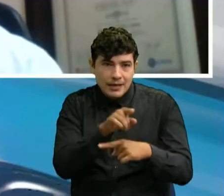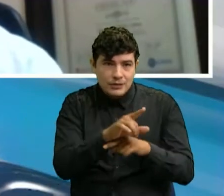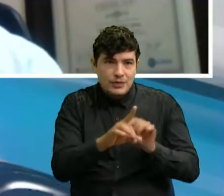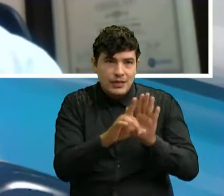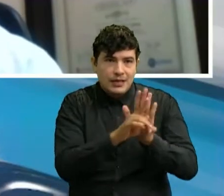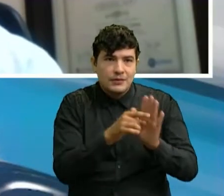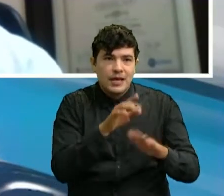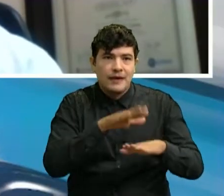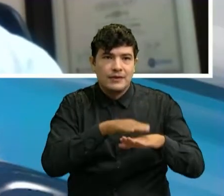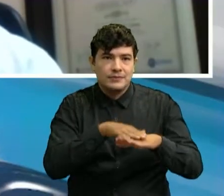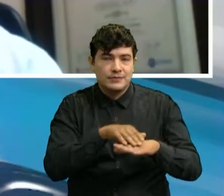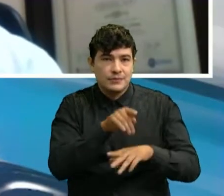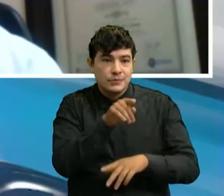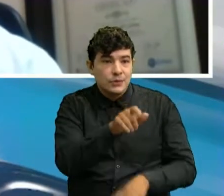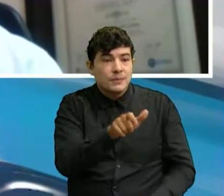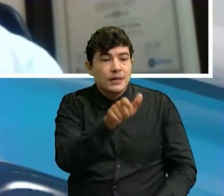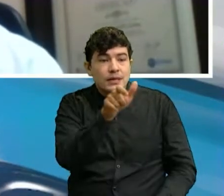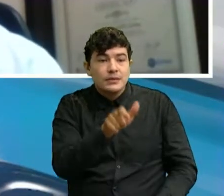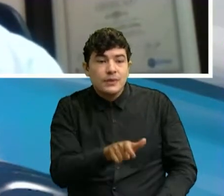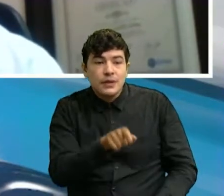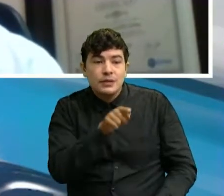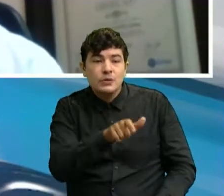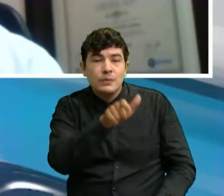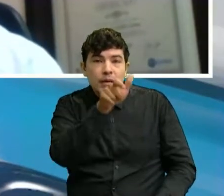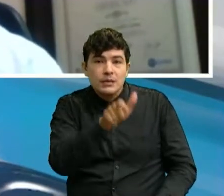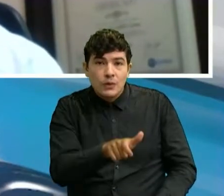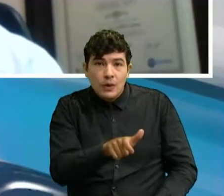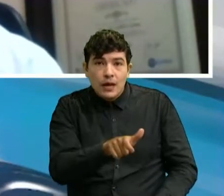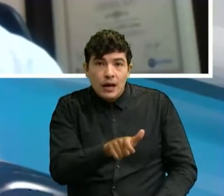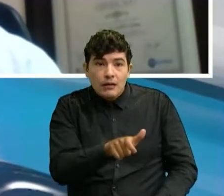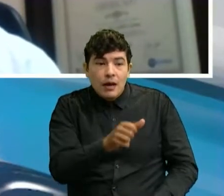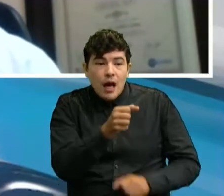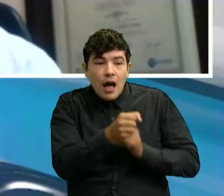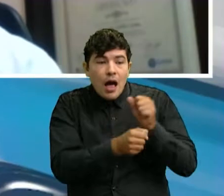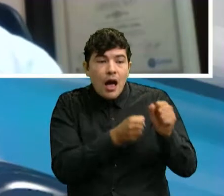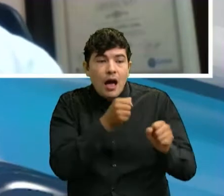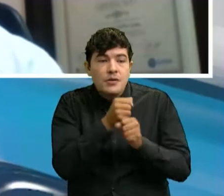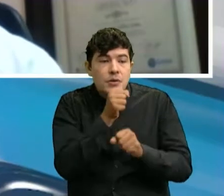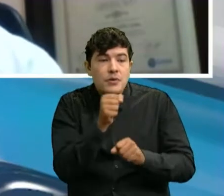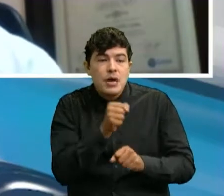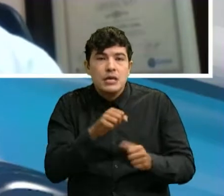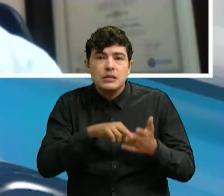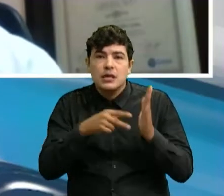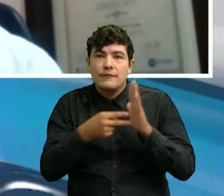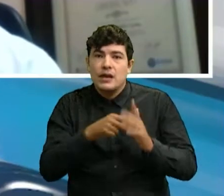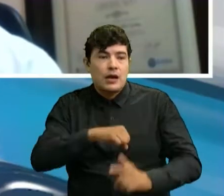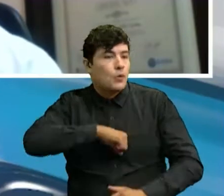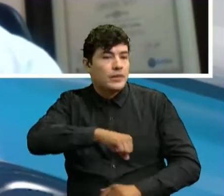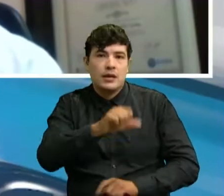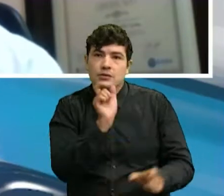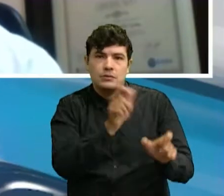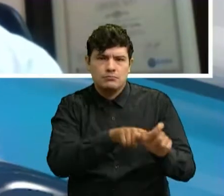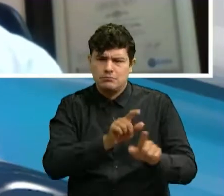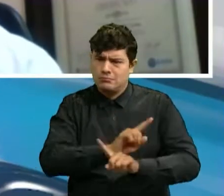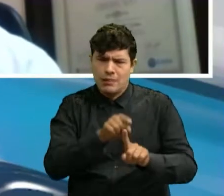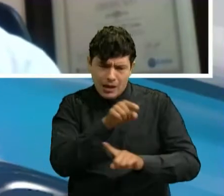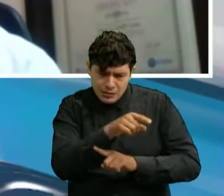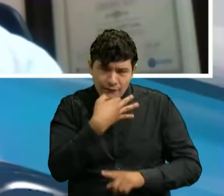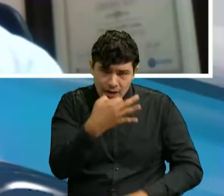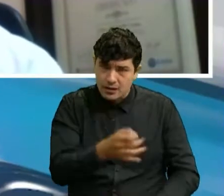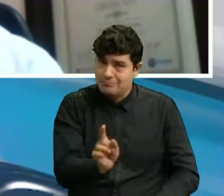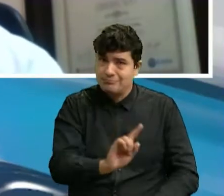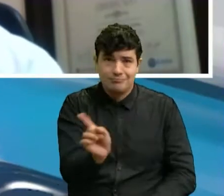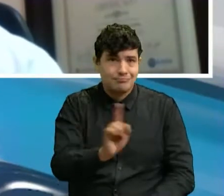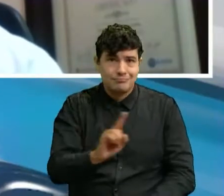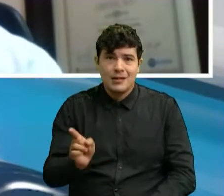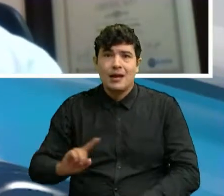decreto indicando que si la persona superó la edad de vejez, no tiene derecho a afiliarse. Esto no es cierto. La Sala de